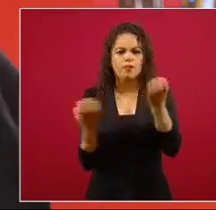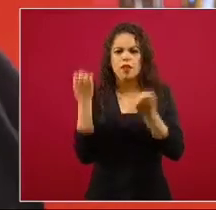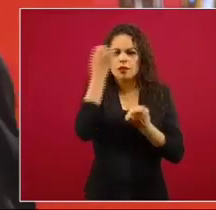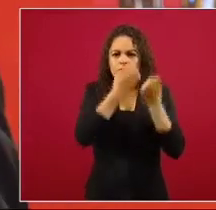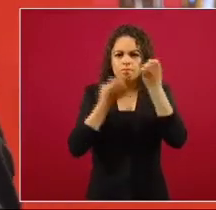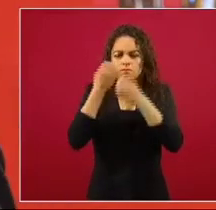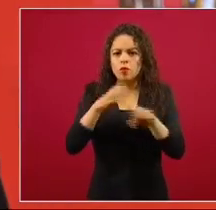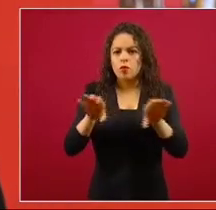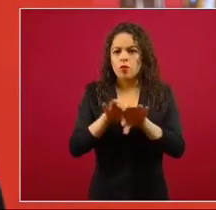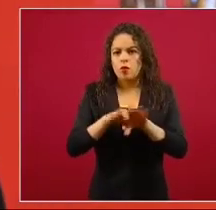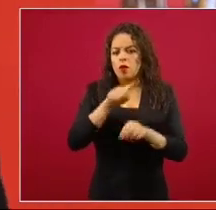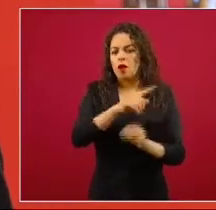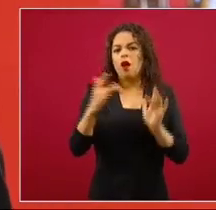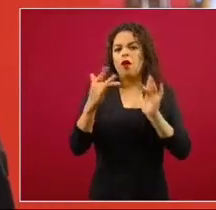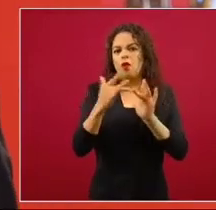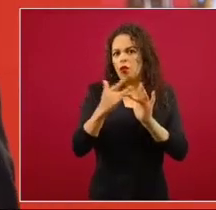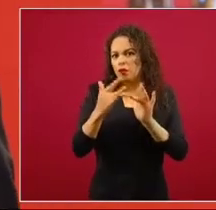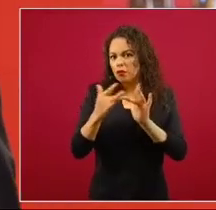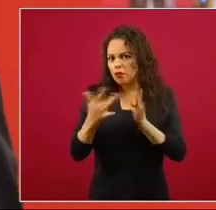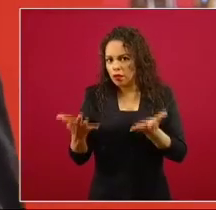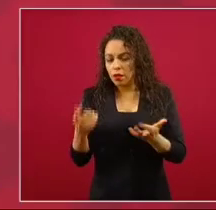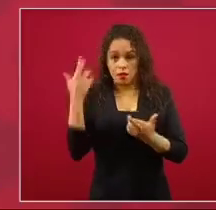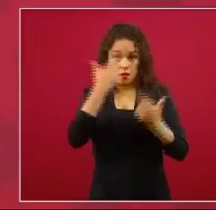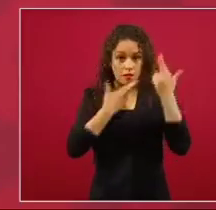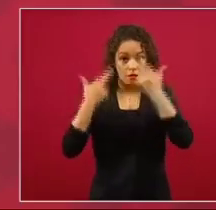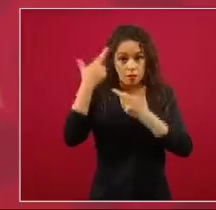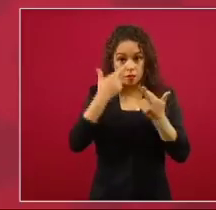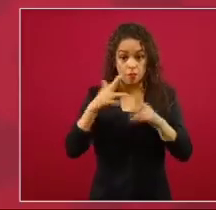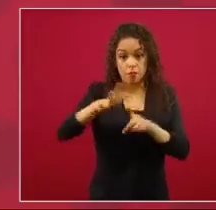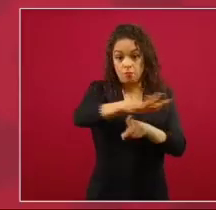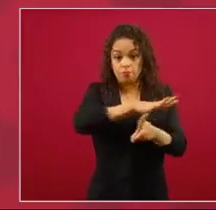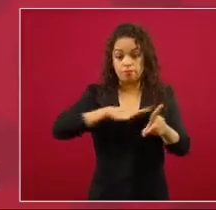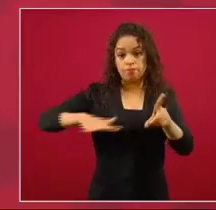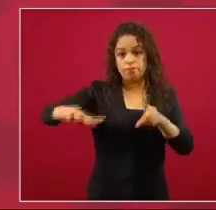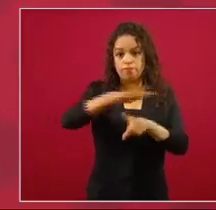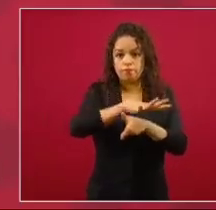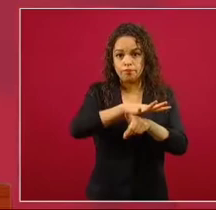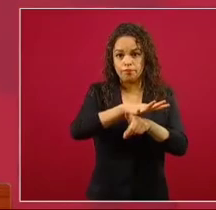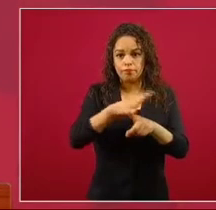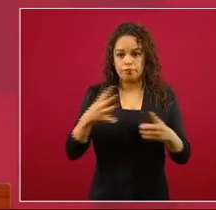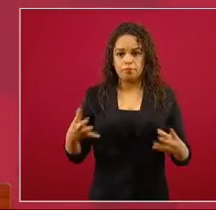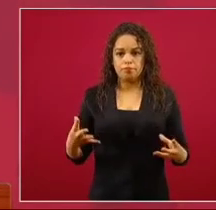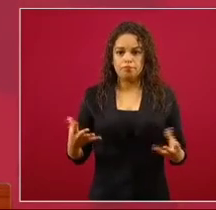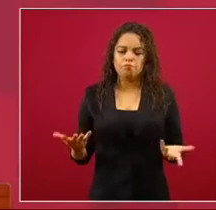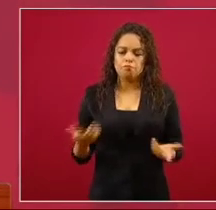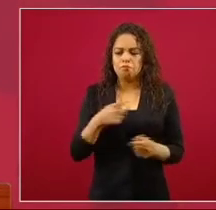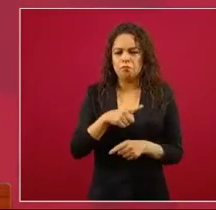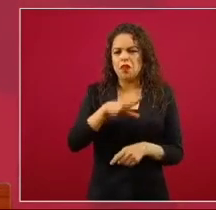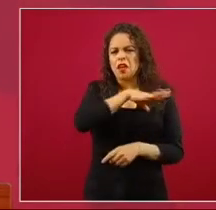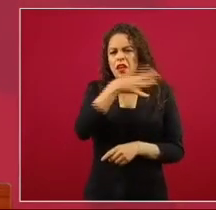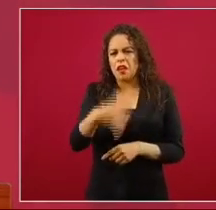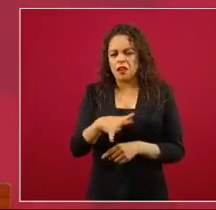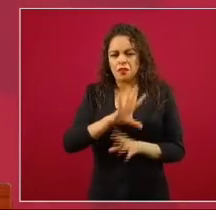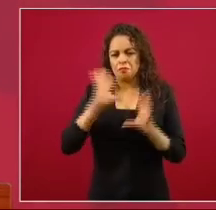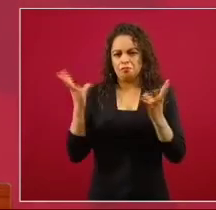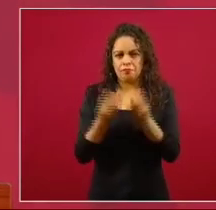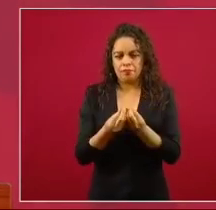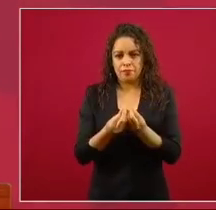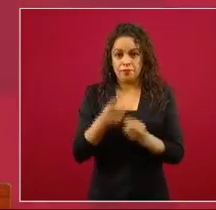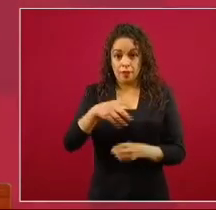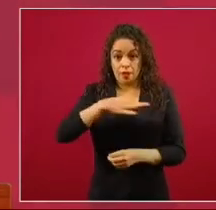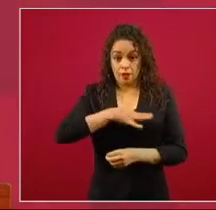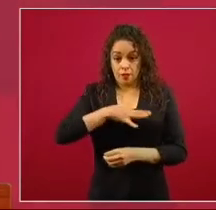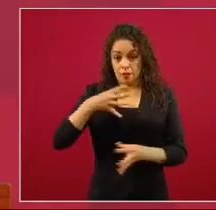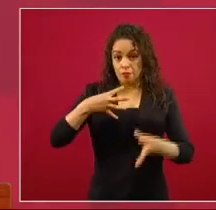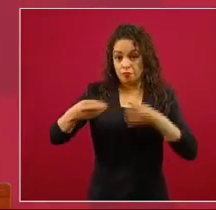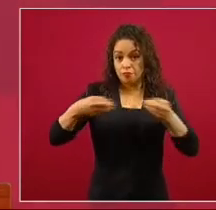y contactos. El estudio de casos y contactos para la población que tiene intereses más generales en la epidemia,